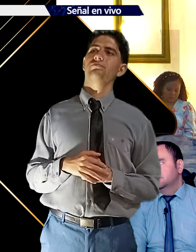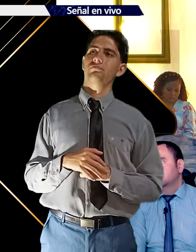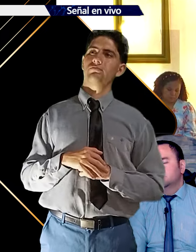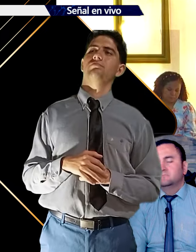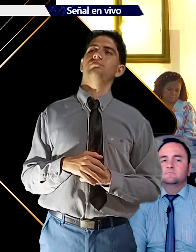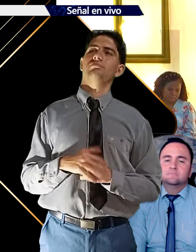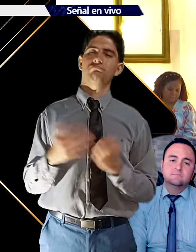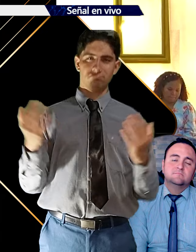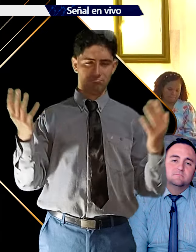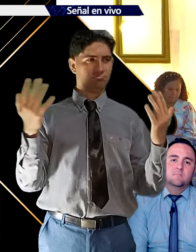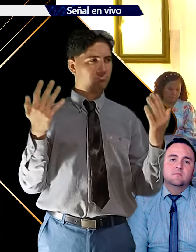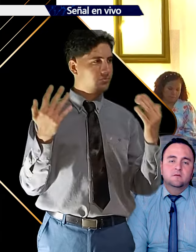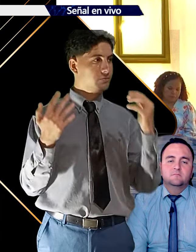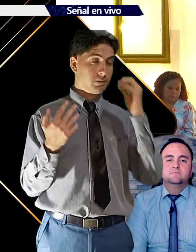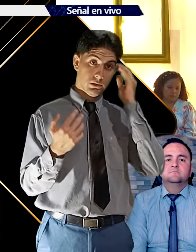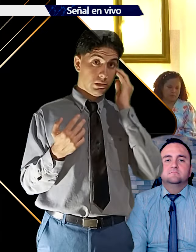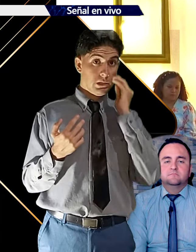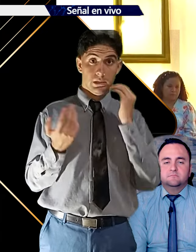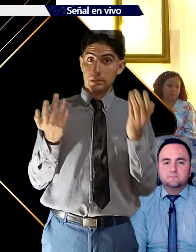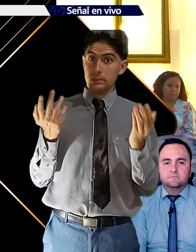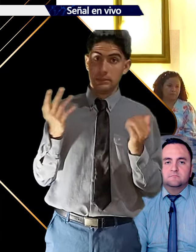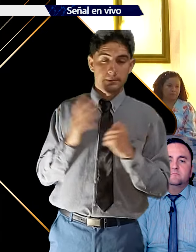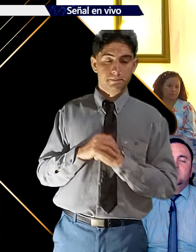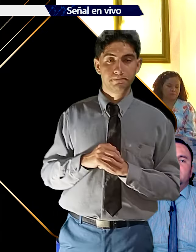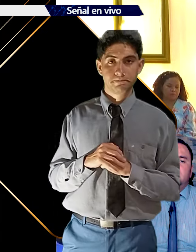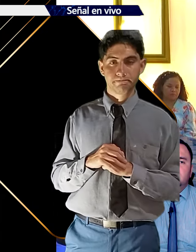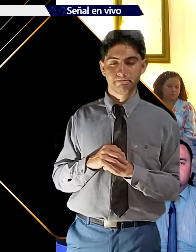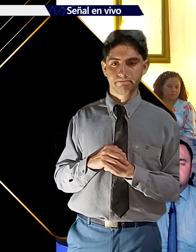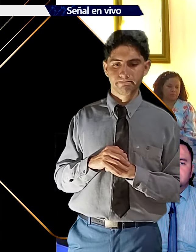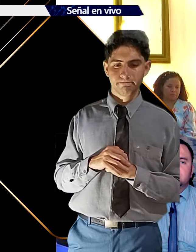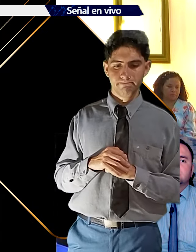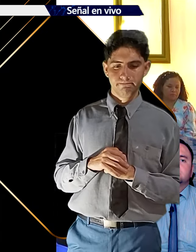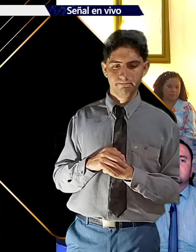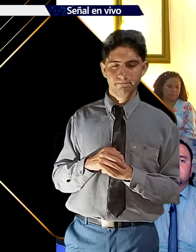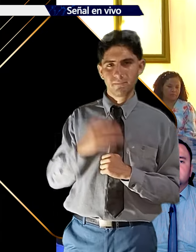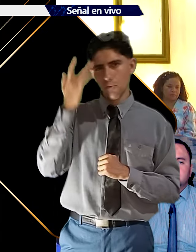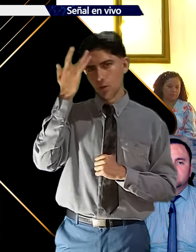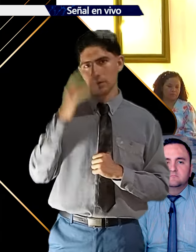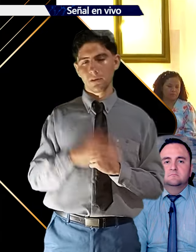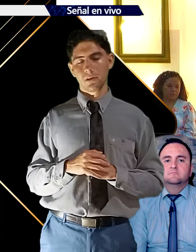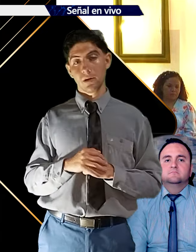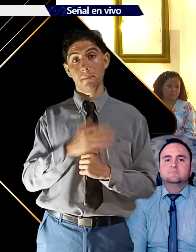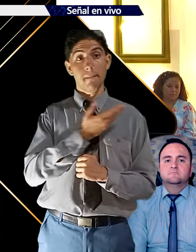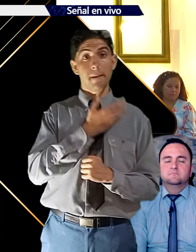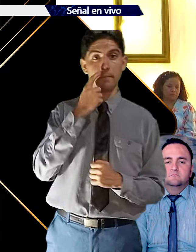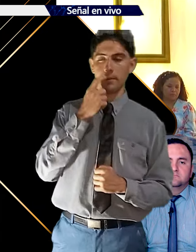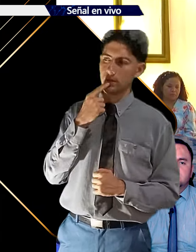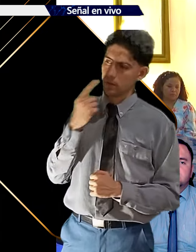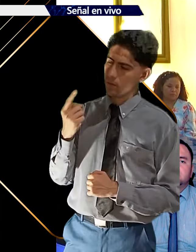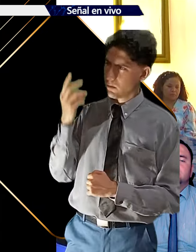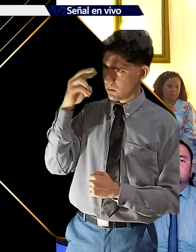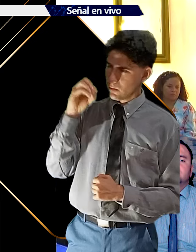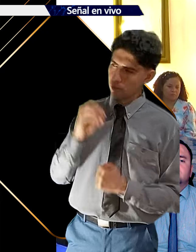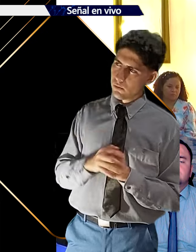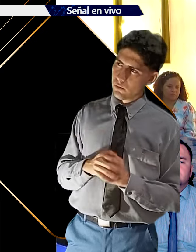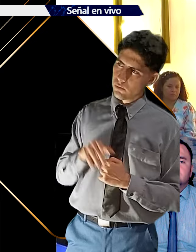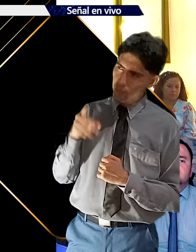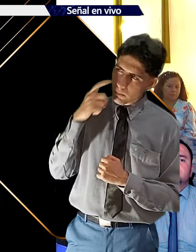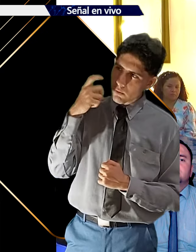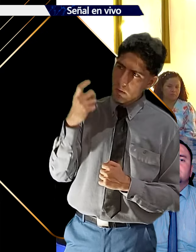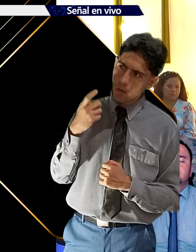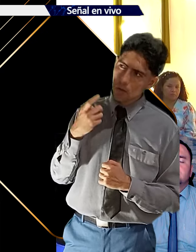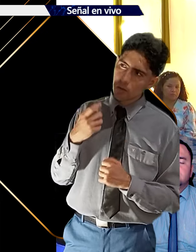Solamente en esos 3, 4 capítulos, 3 mujeres en su vida. Era un hombre lleno de mentiras, lleno de enigmas. ¿Cómo comenzó? Porque